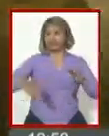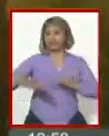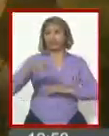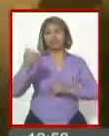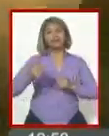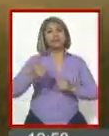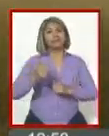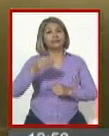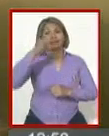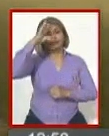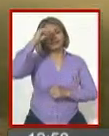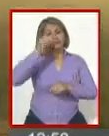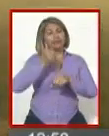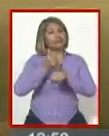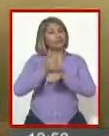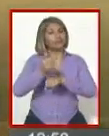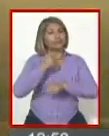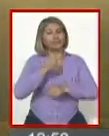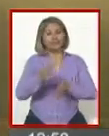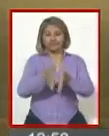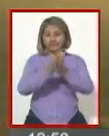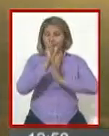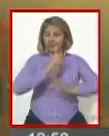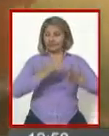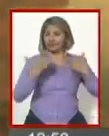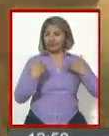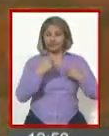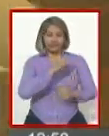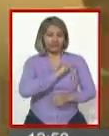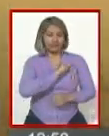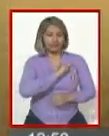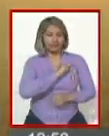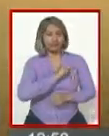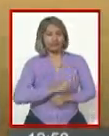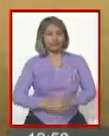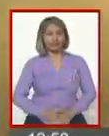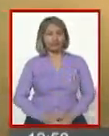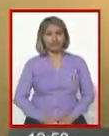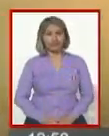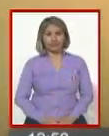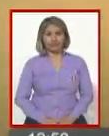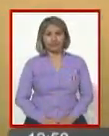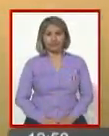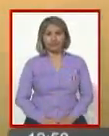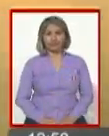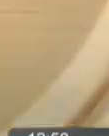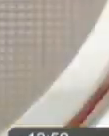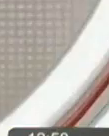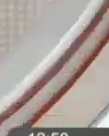son causados por el hombre, y piden a la población tomen conciencia sobre esta situación.